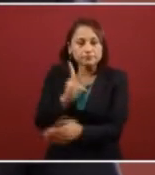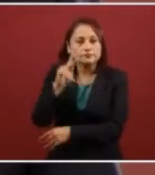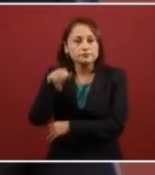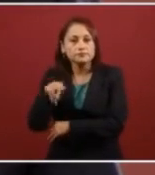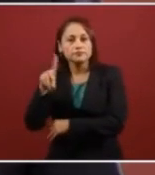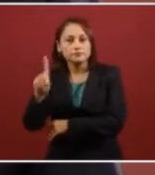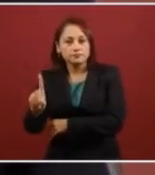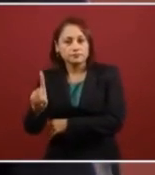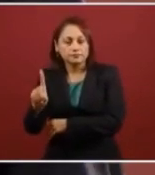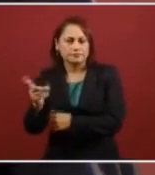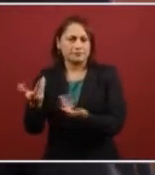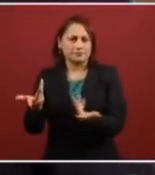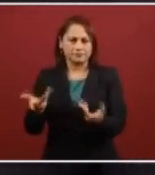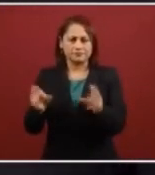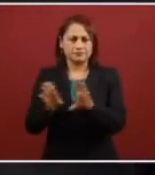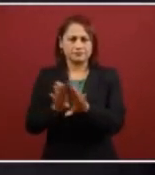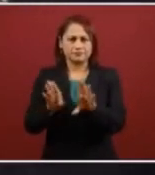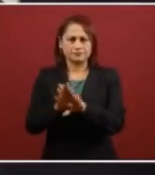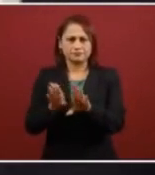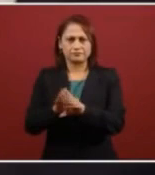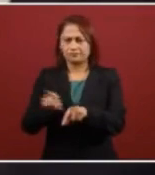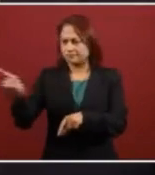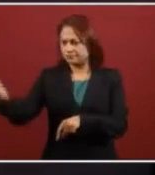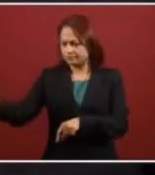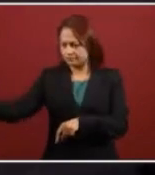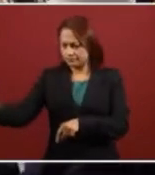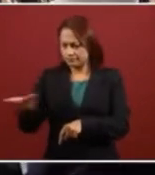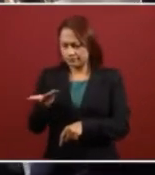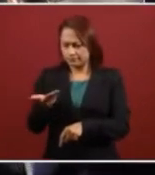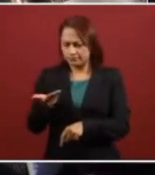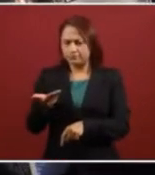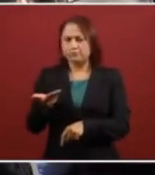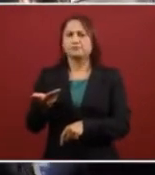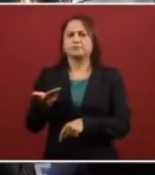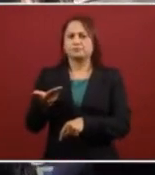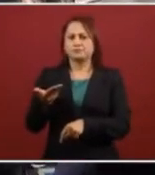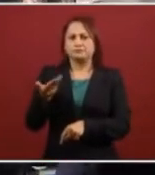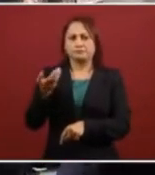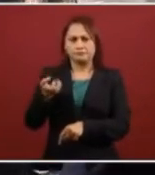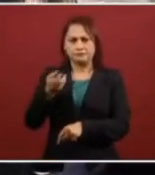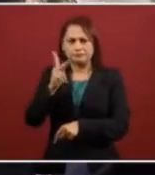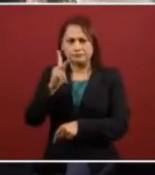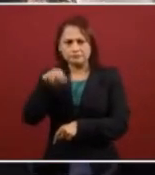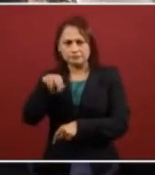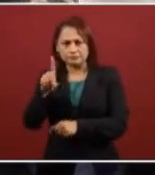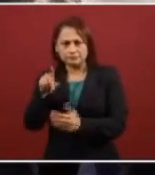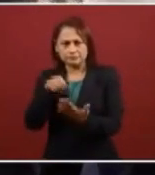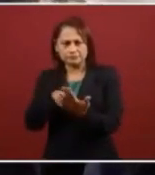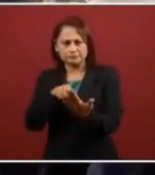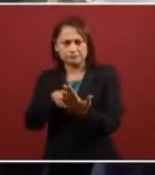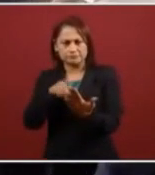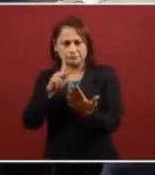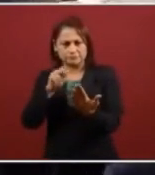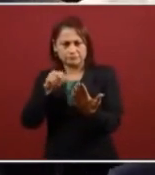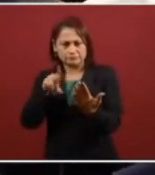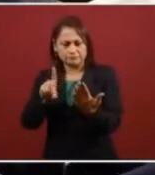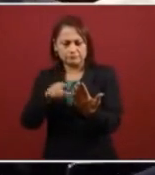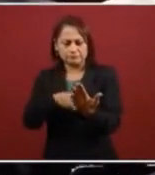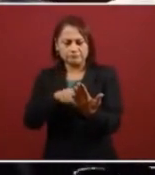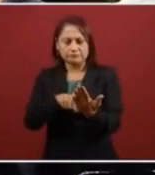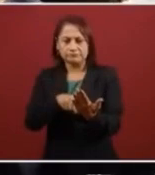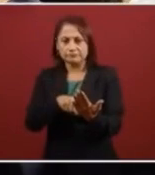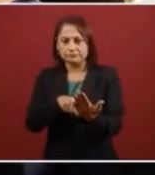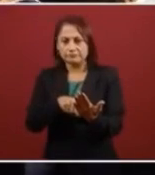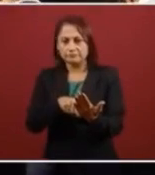And imagine that they would present a plan to me, veo, and I look at it, y desde mi, and from